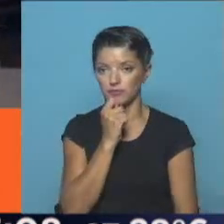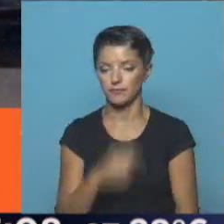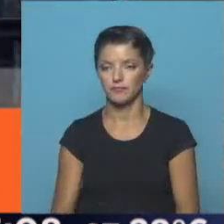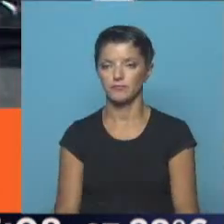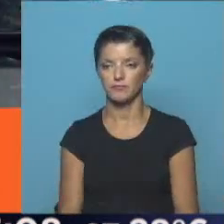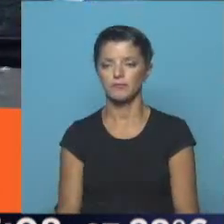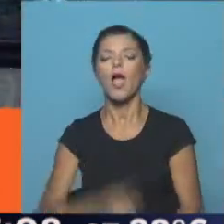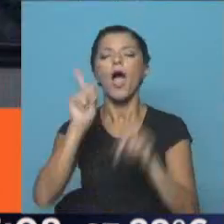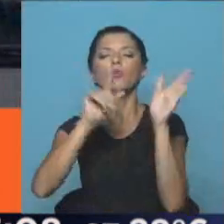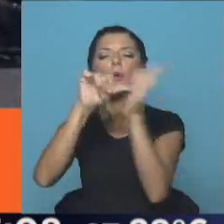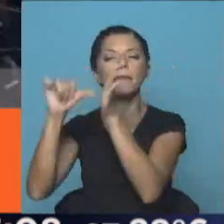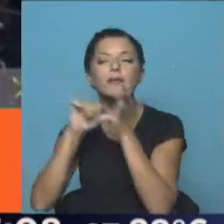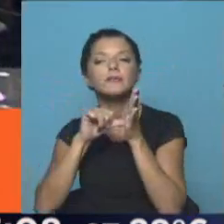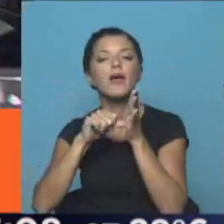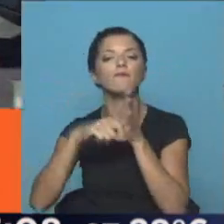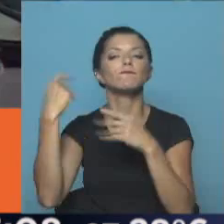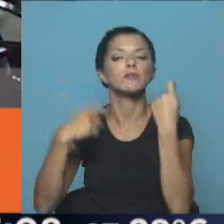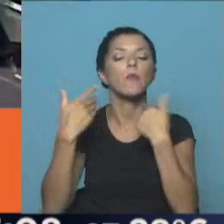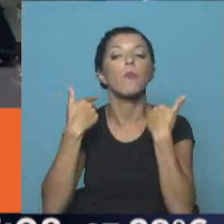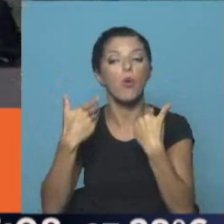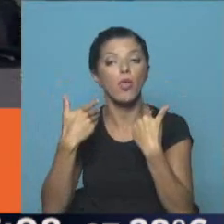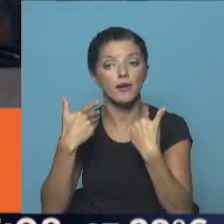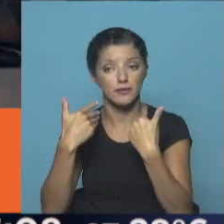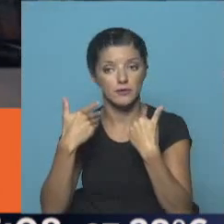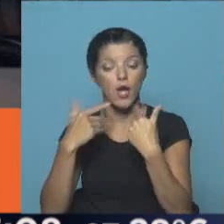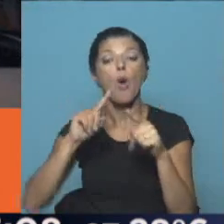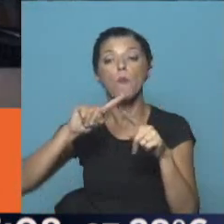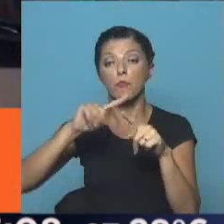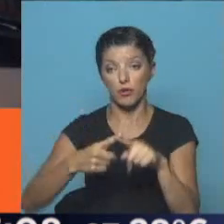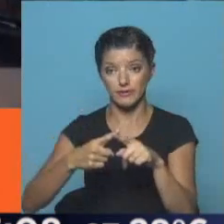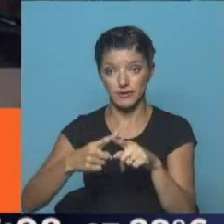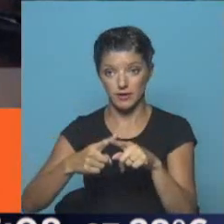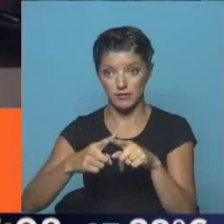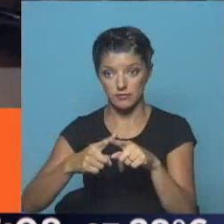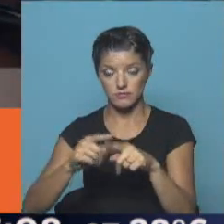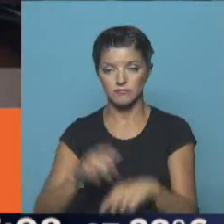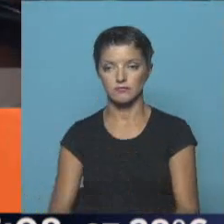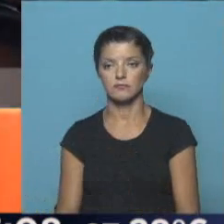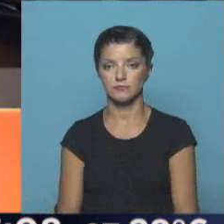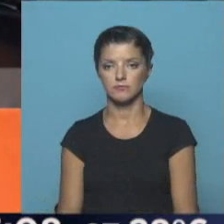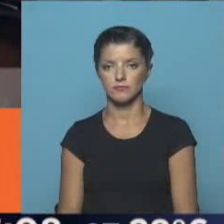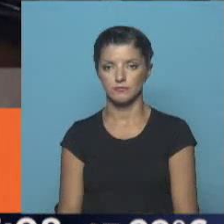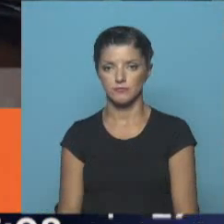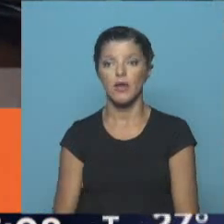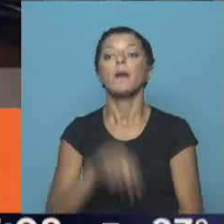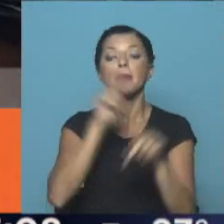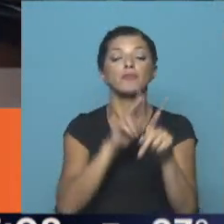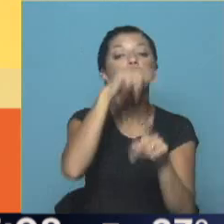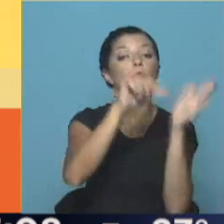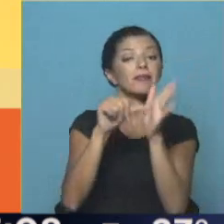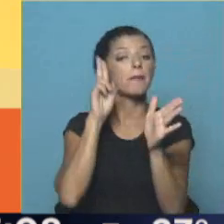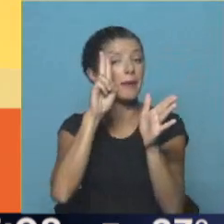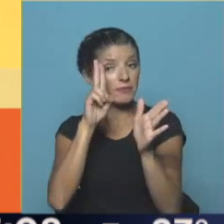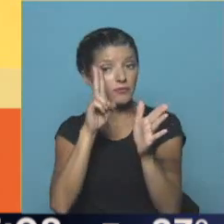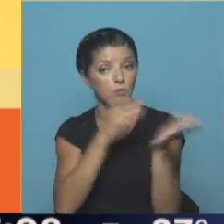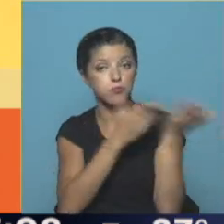algunos países tengan flexibilidad para adoptar políticas de permisos a ciudadanos extranjeros, pero no